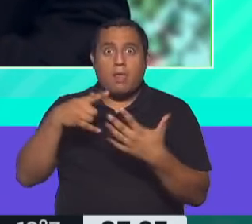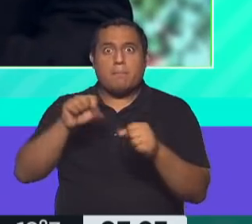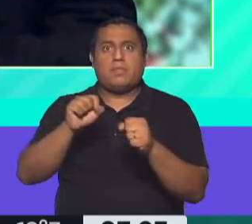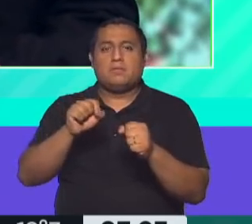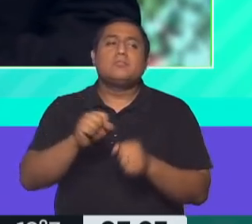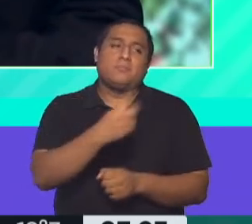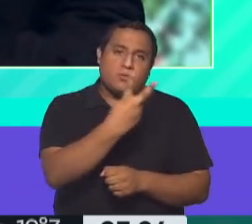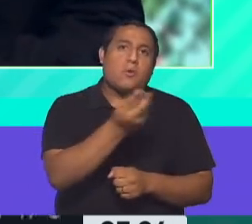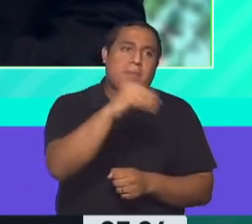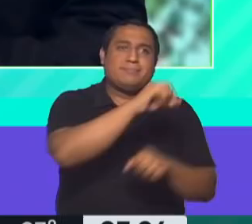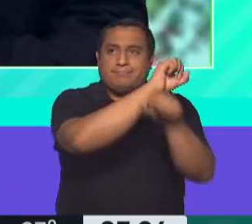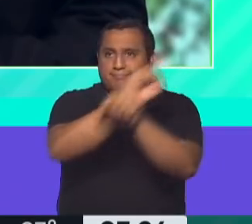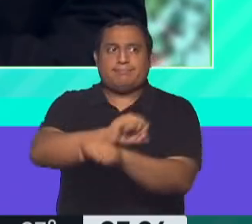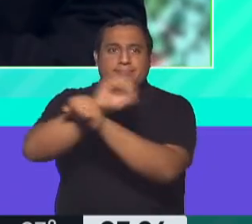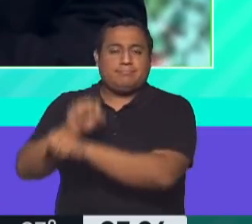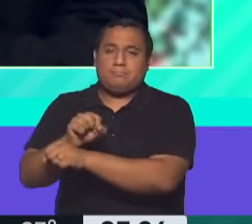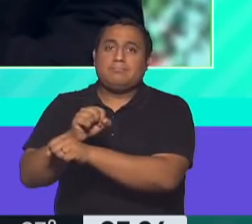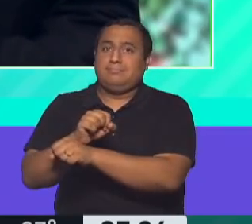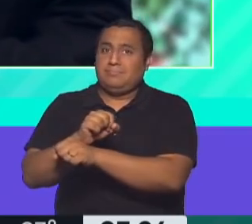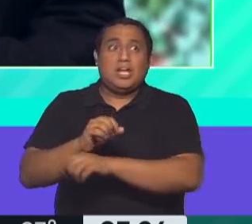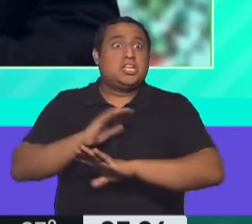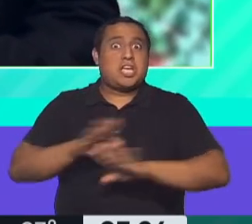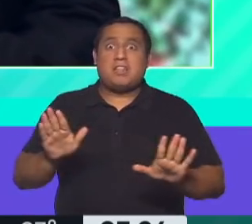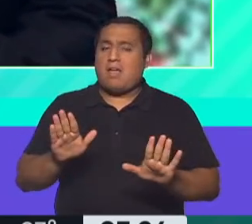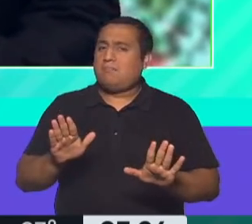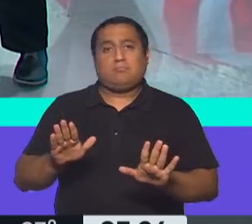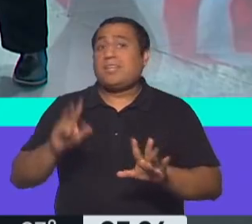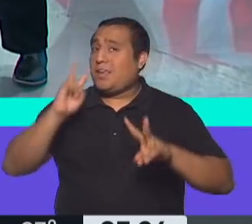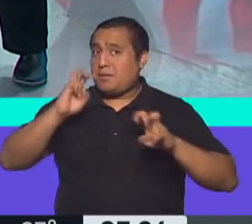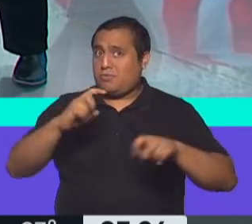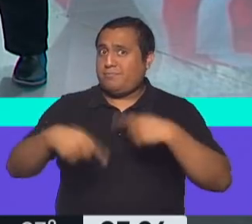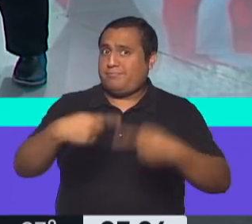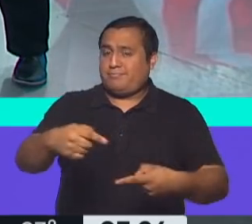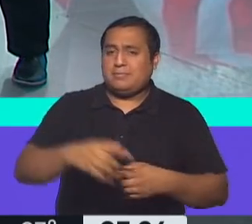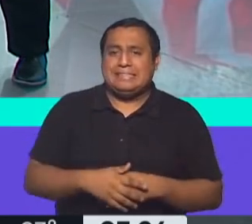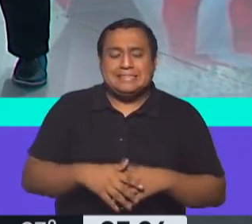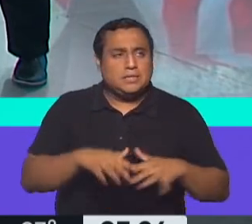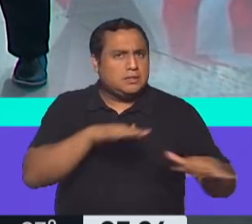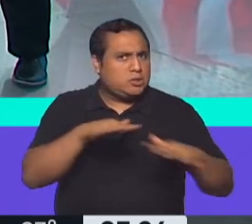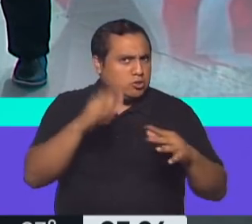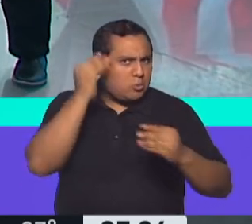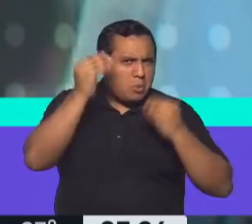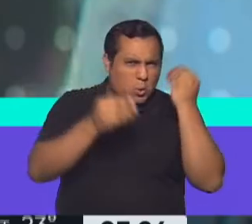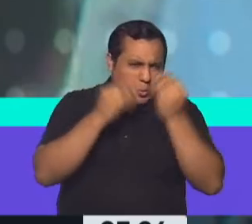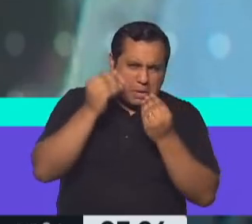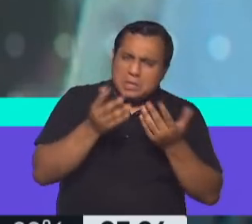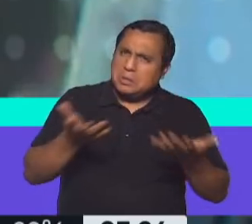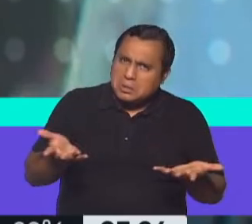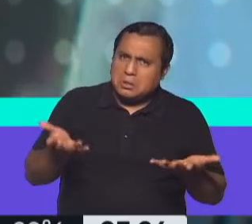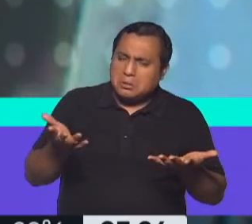2 nuevos detenidos y no parece terminar allí la investigación. Qué preocupante, realmente, sobre todo